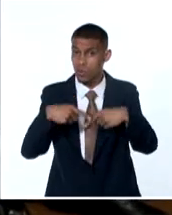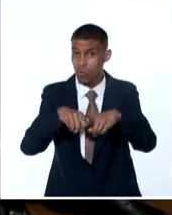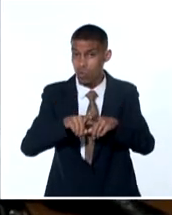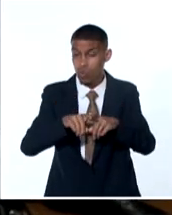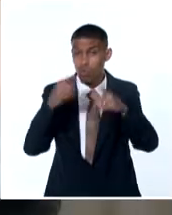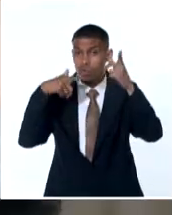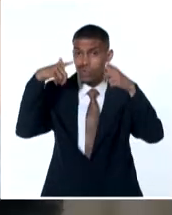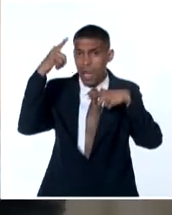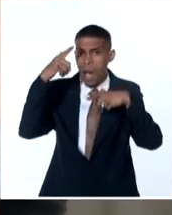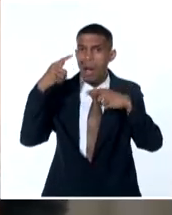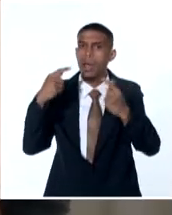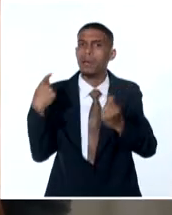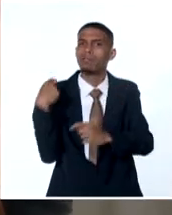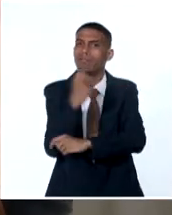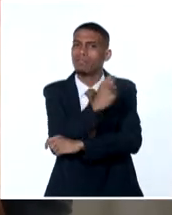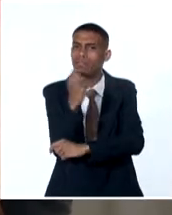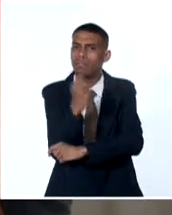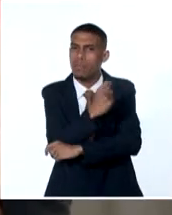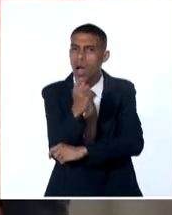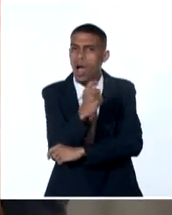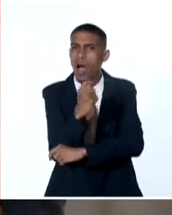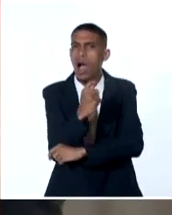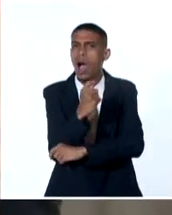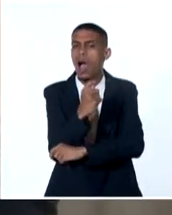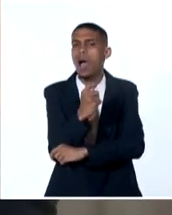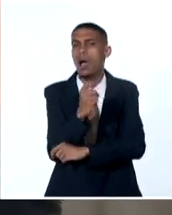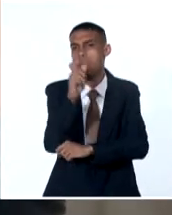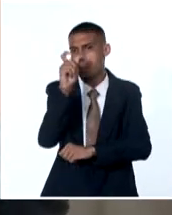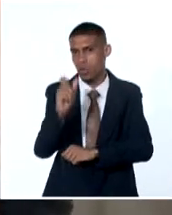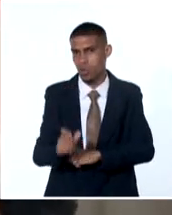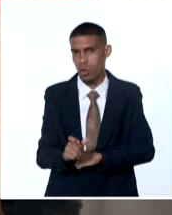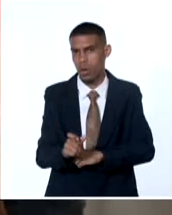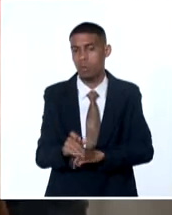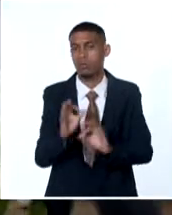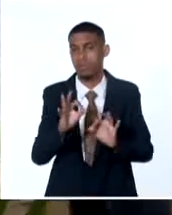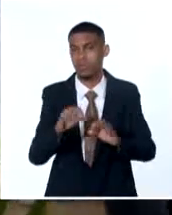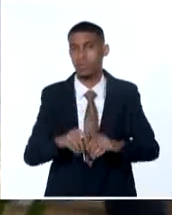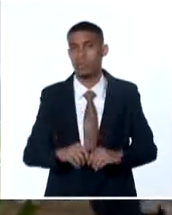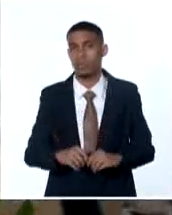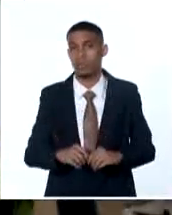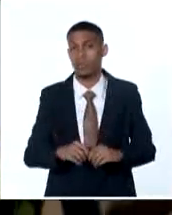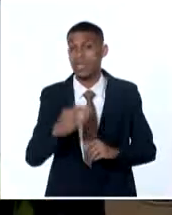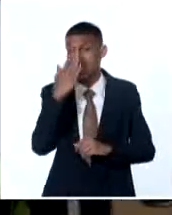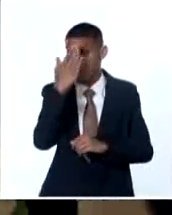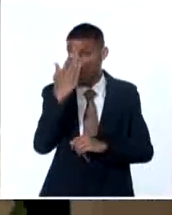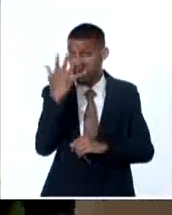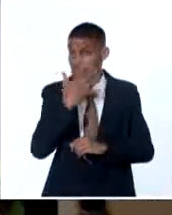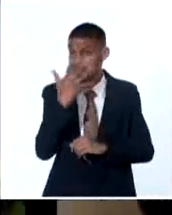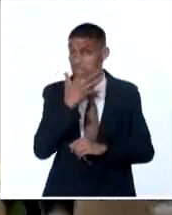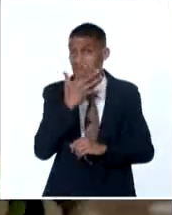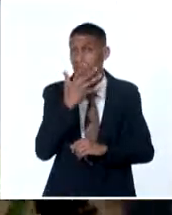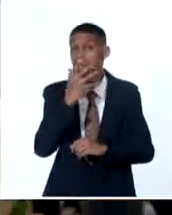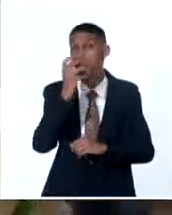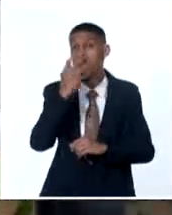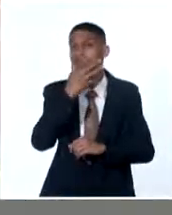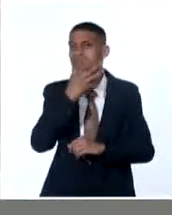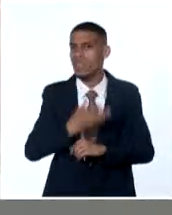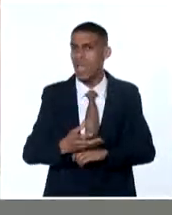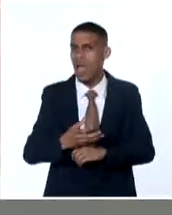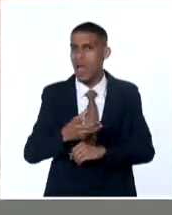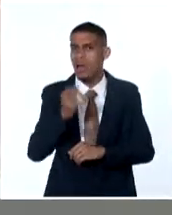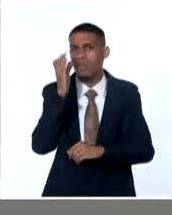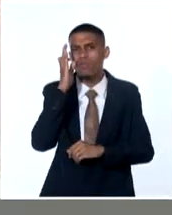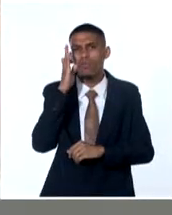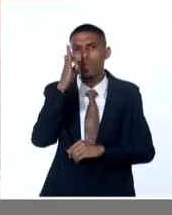en Venezuela, quienes vieron la luz gracias a la mirada precursora de un hombre que tenía la capacidad de viajar al futuro para luego regresar a